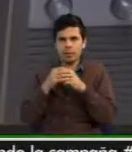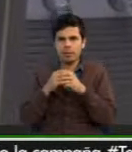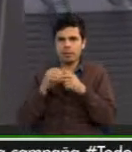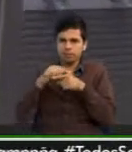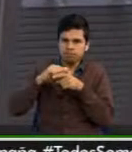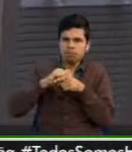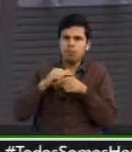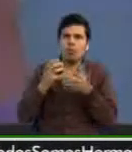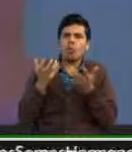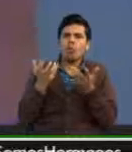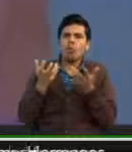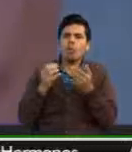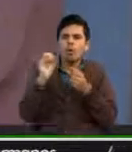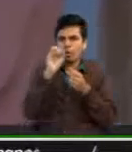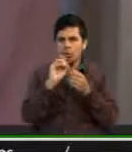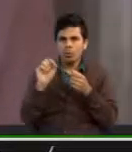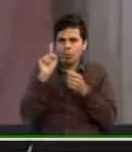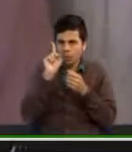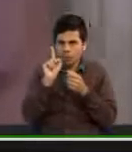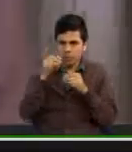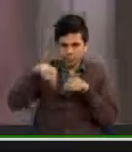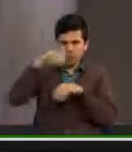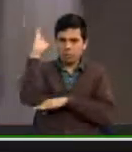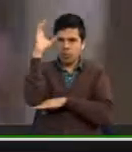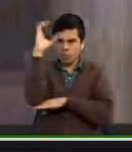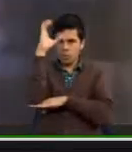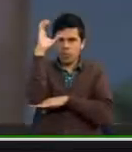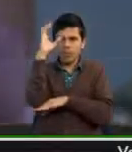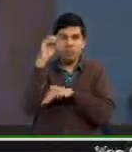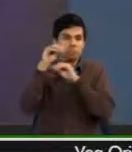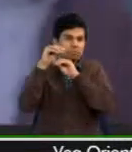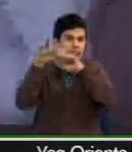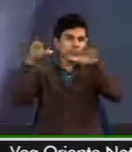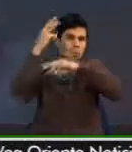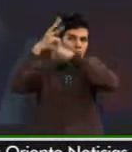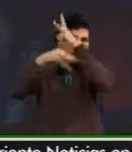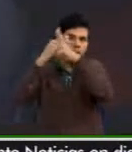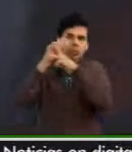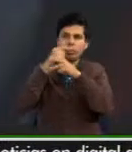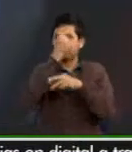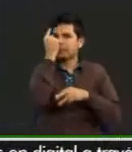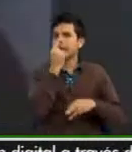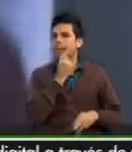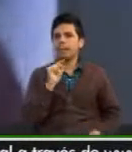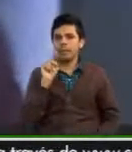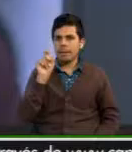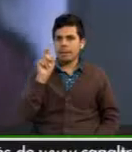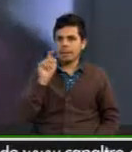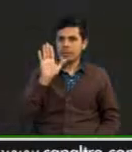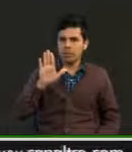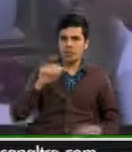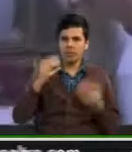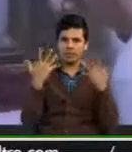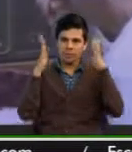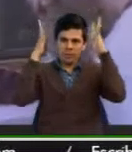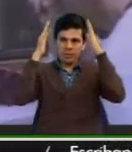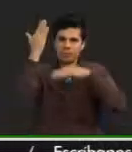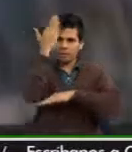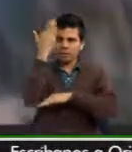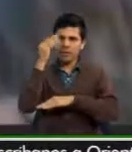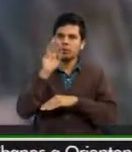estrenó este 1 de octubre en Colombia, aunque la premier mundial fue el pasado 6 de septiembre en el Festival de Cine de Mundo